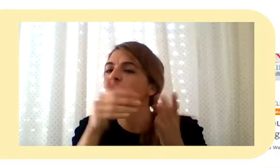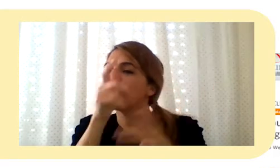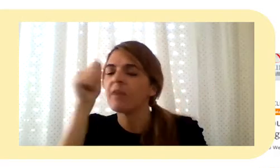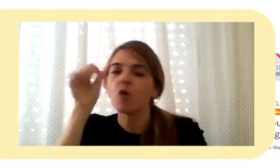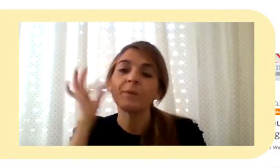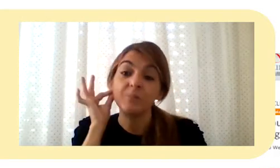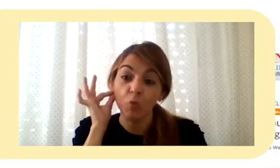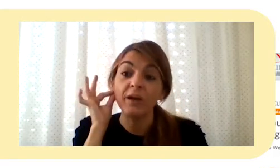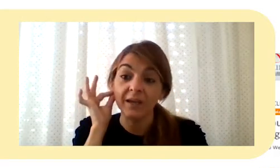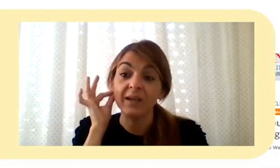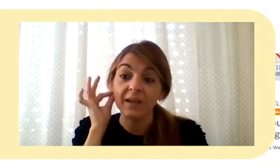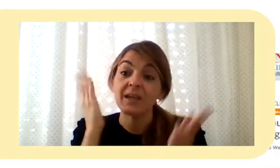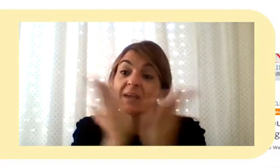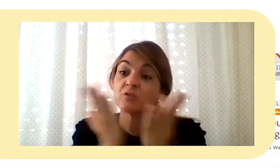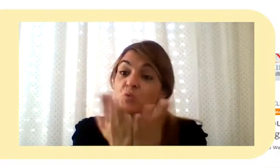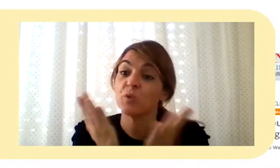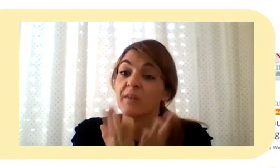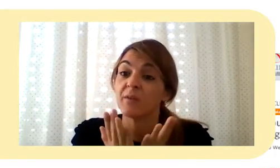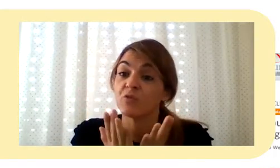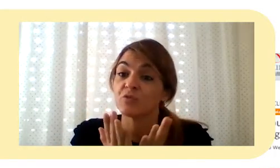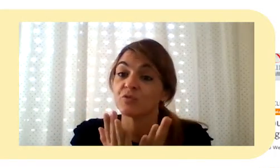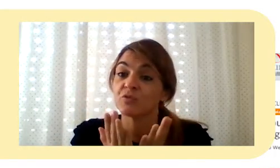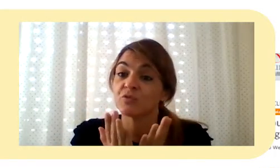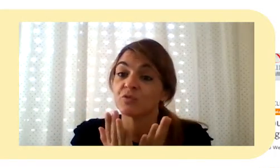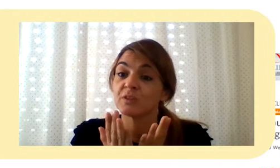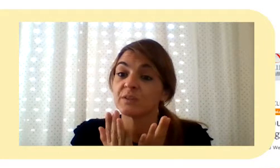estudiados en